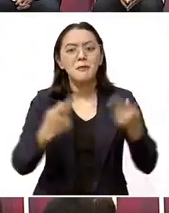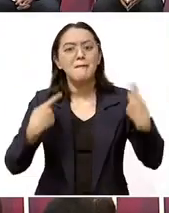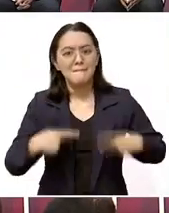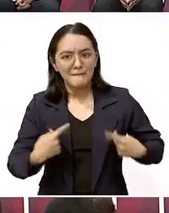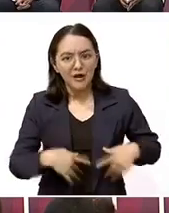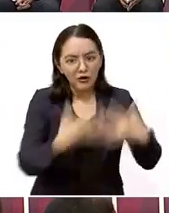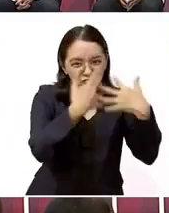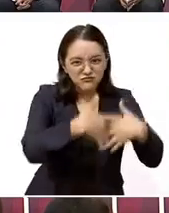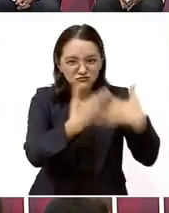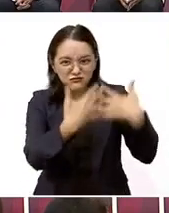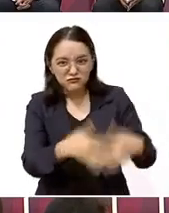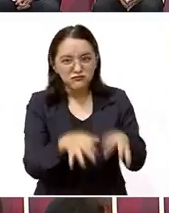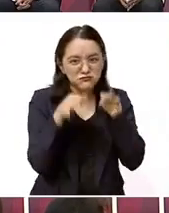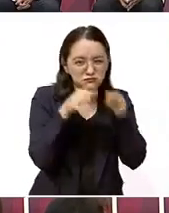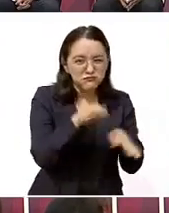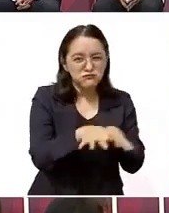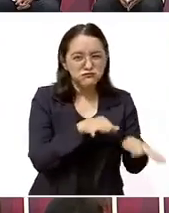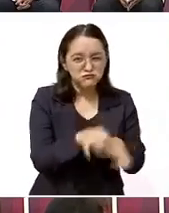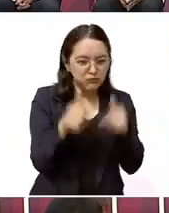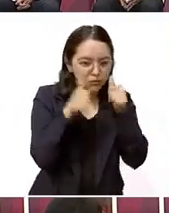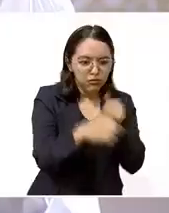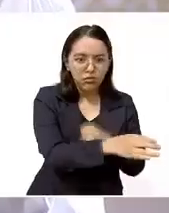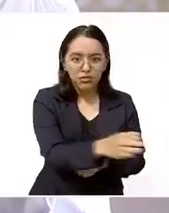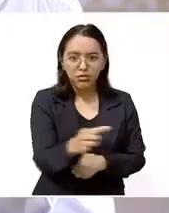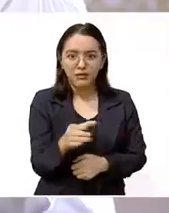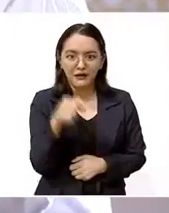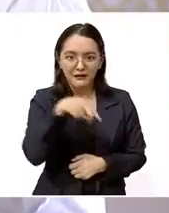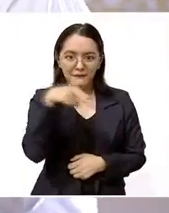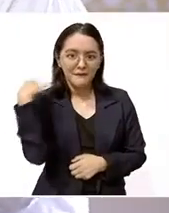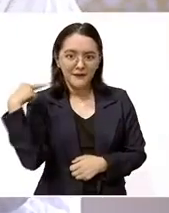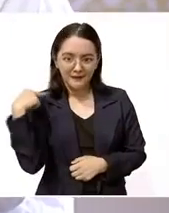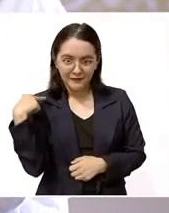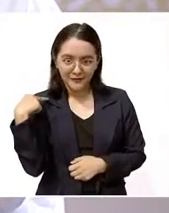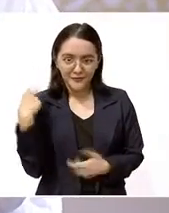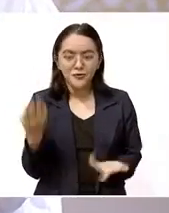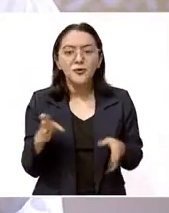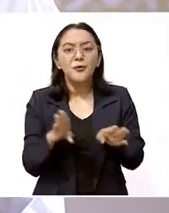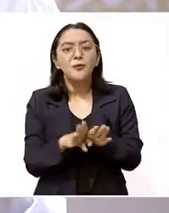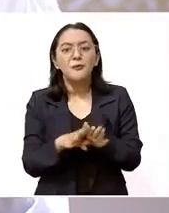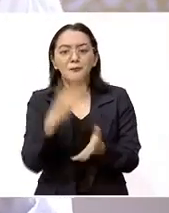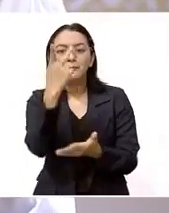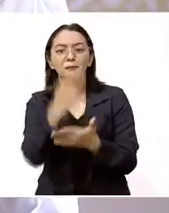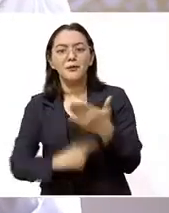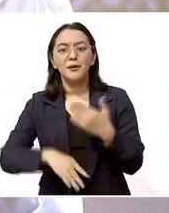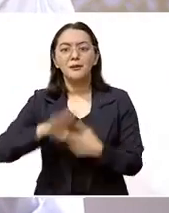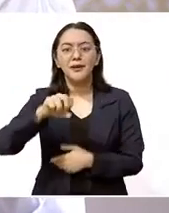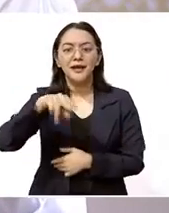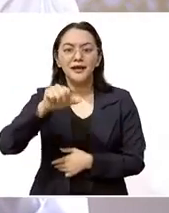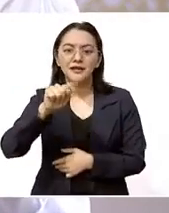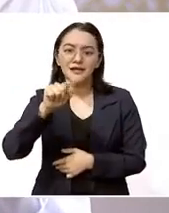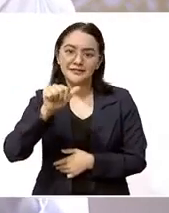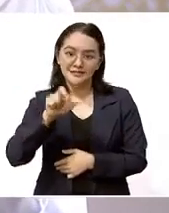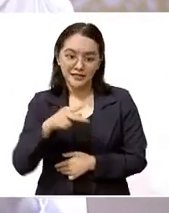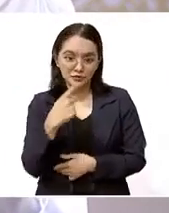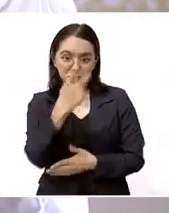productores veracruzanos. A través de Bienestar, con el programa